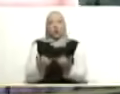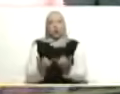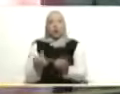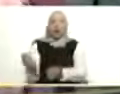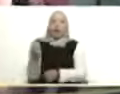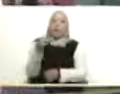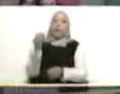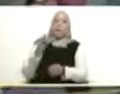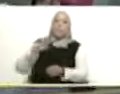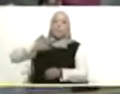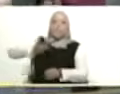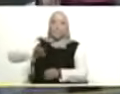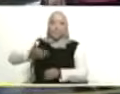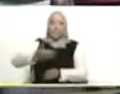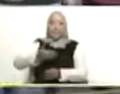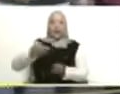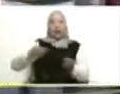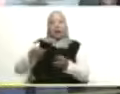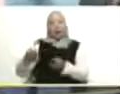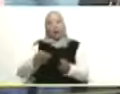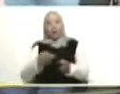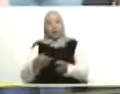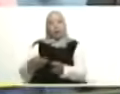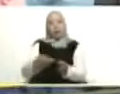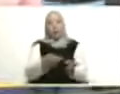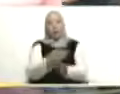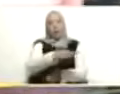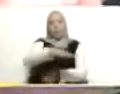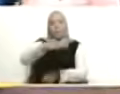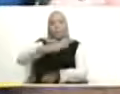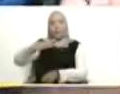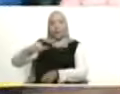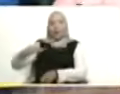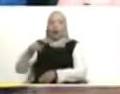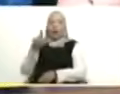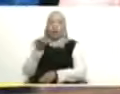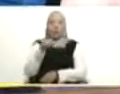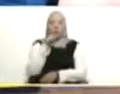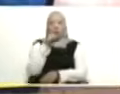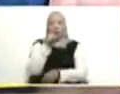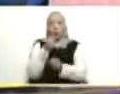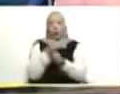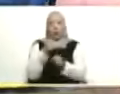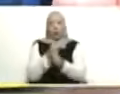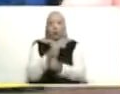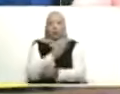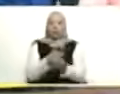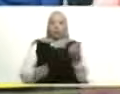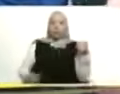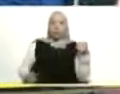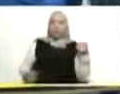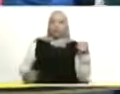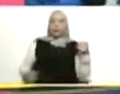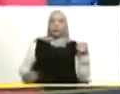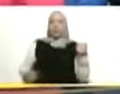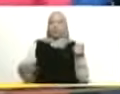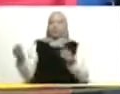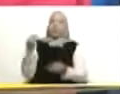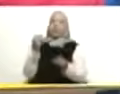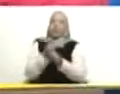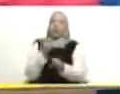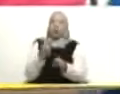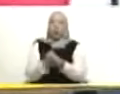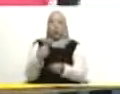mar, llegamos a los ríos, llegamos donde el hoyo, ¿qué me dice? El atún, presidente, el atún para la paleolítica y